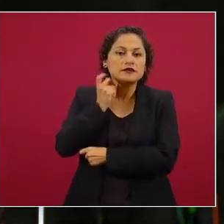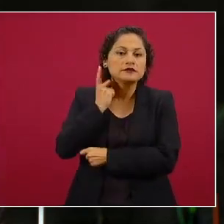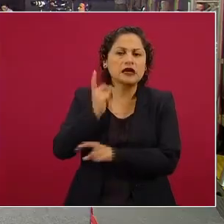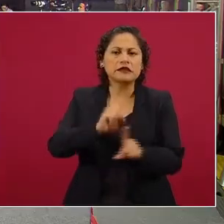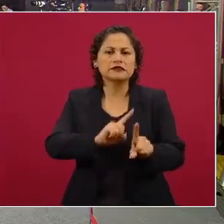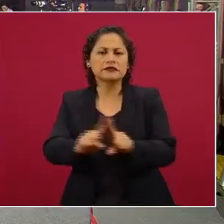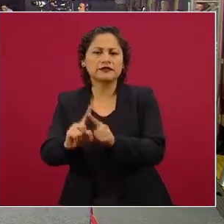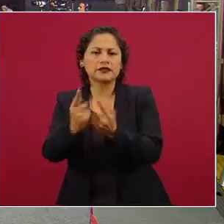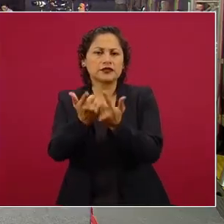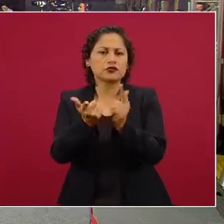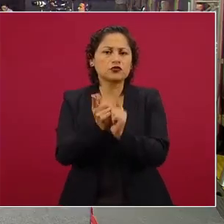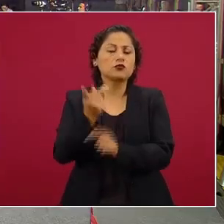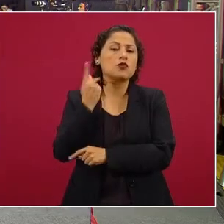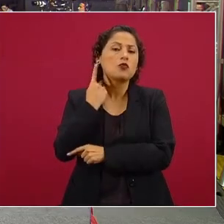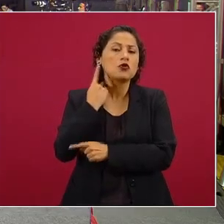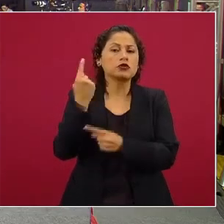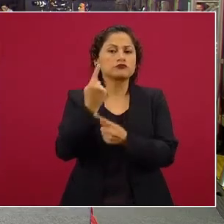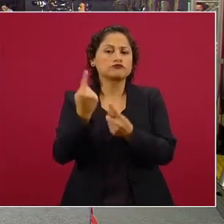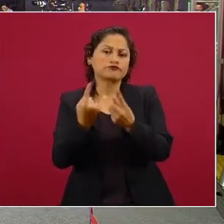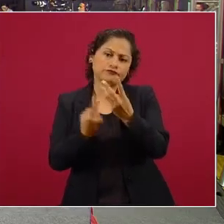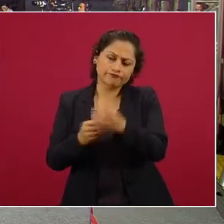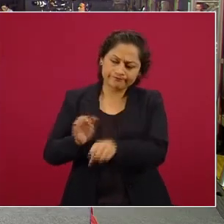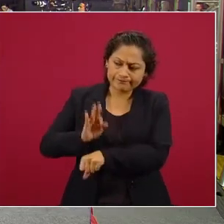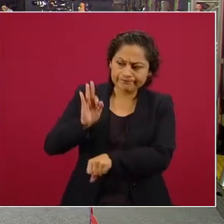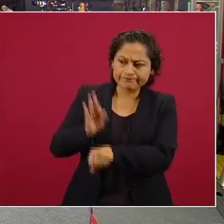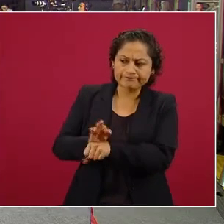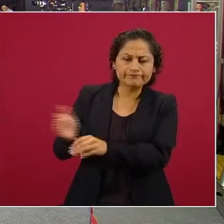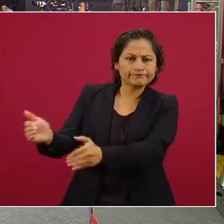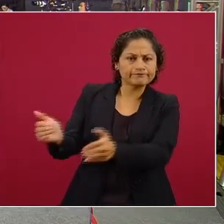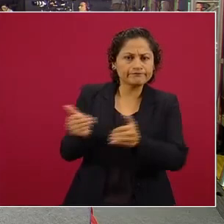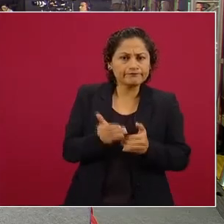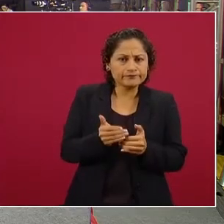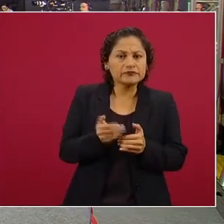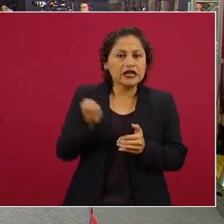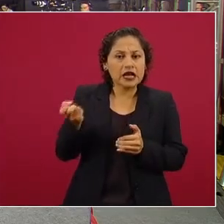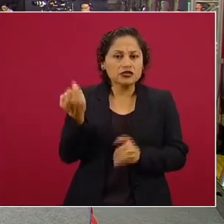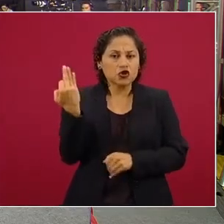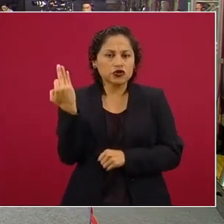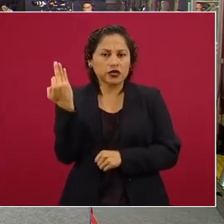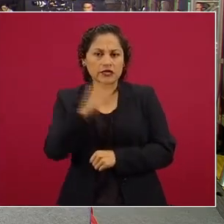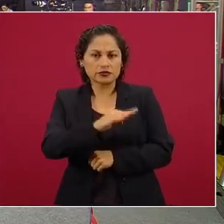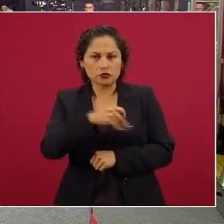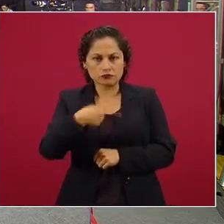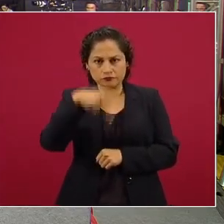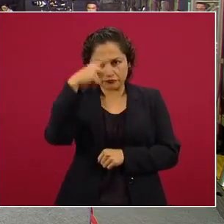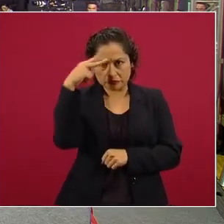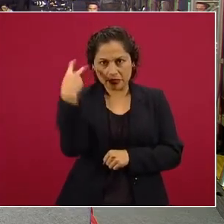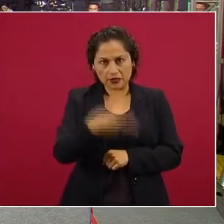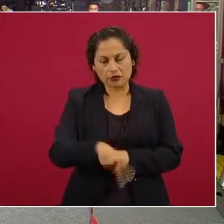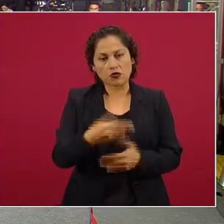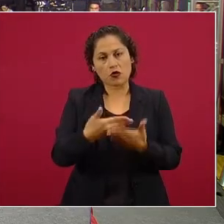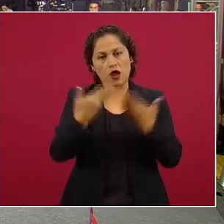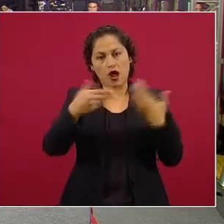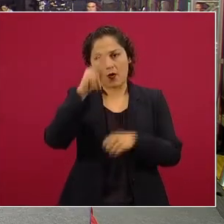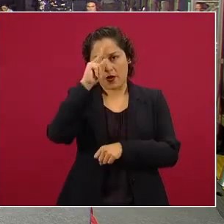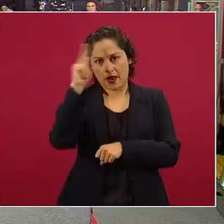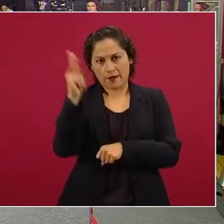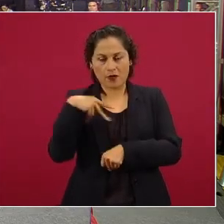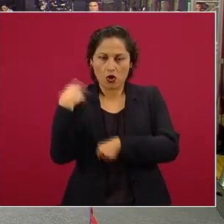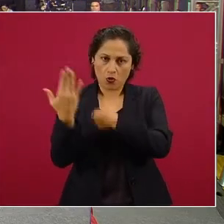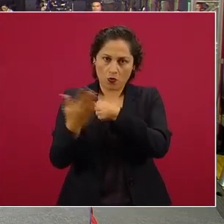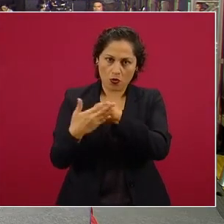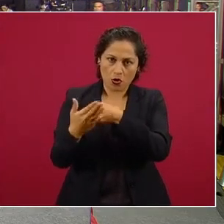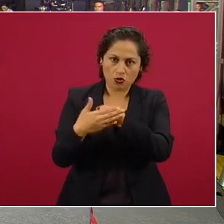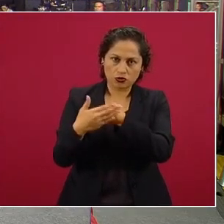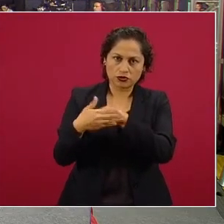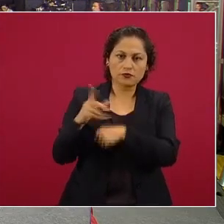Ecologista o los partidos en los que los cobijan, pues traicionan a México, y más ahora que llegan pues las elecciones el próximo domingo